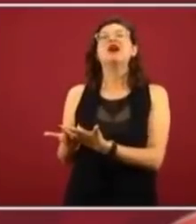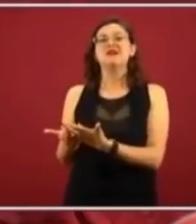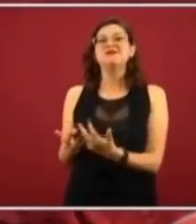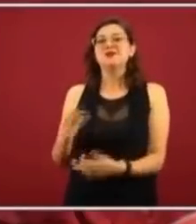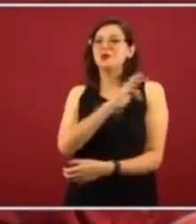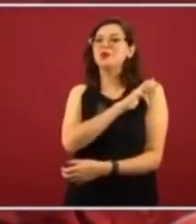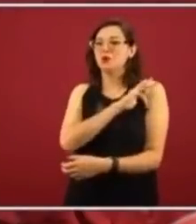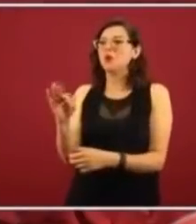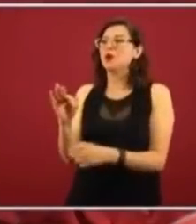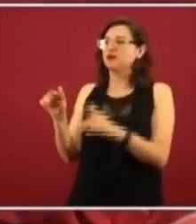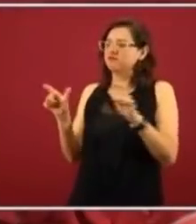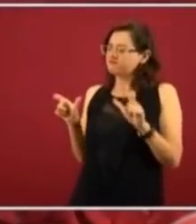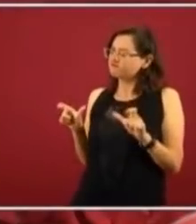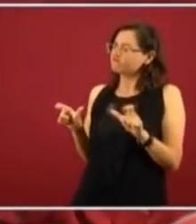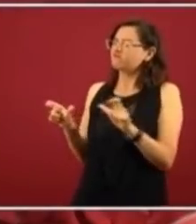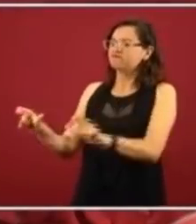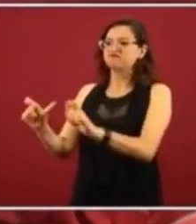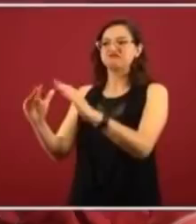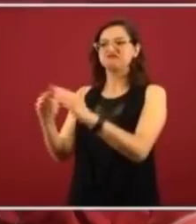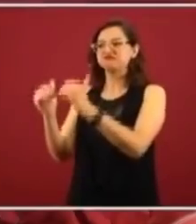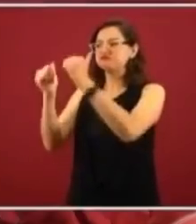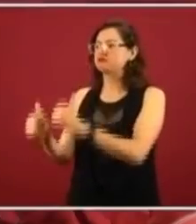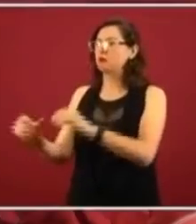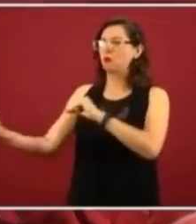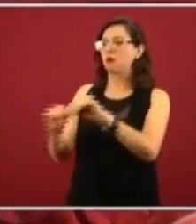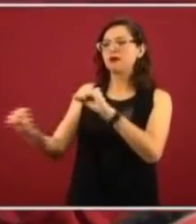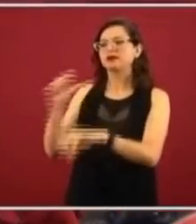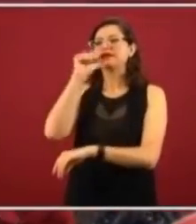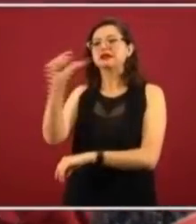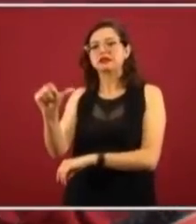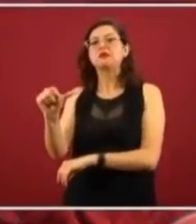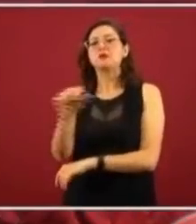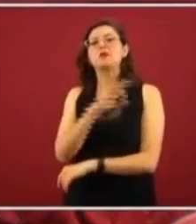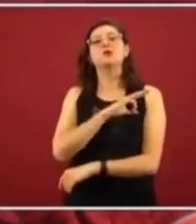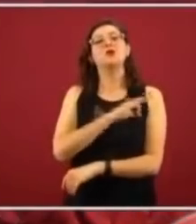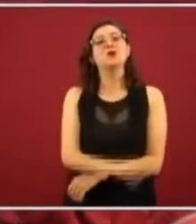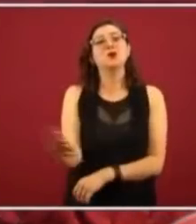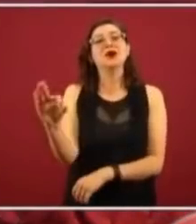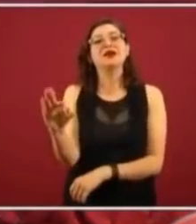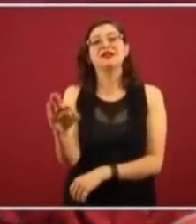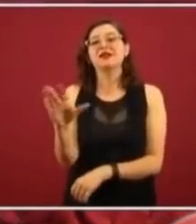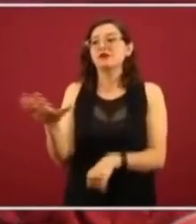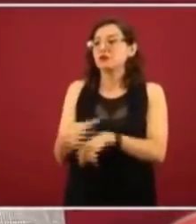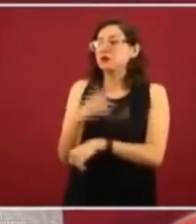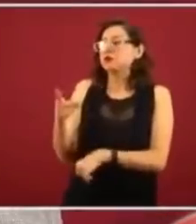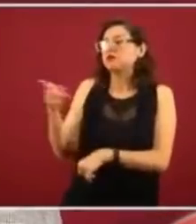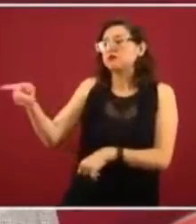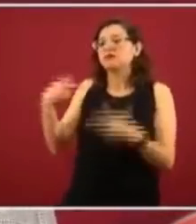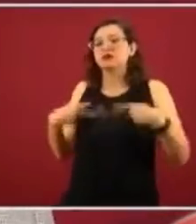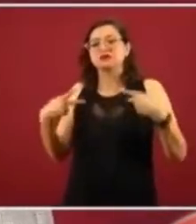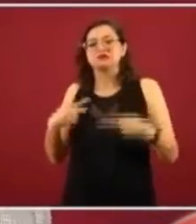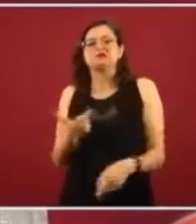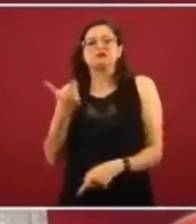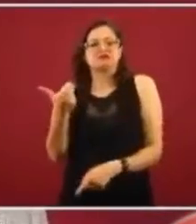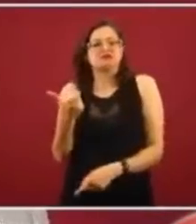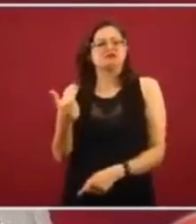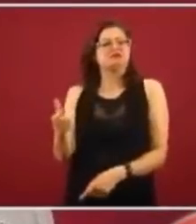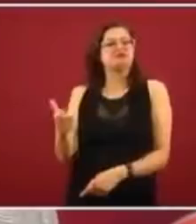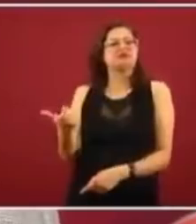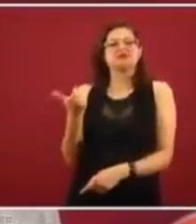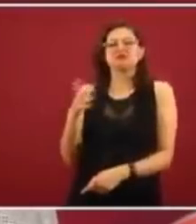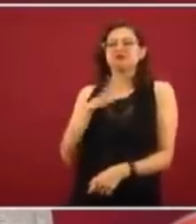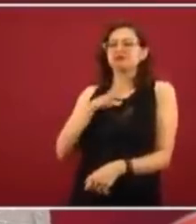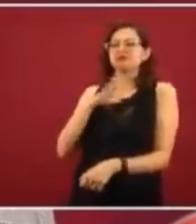sanitarias que están encaminadas a que no se movilice la gente, porque hay capacidad de ahorro, hay capacidad de resistir ese